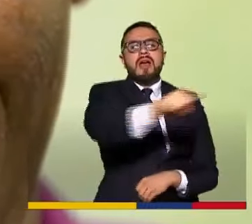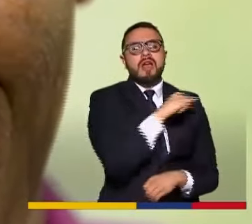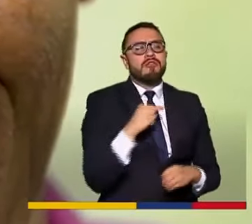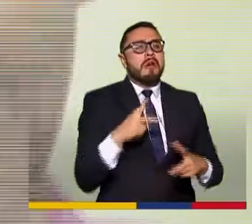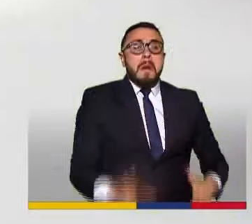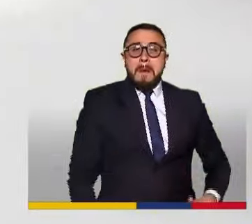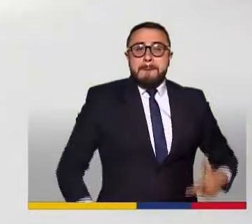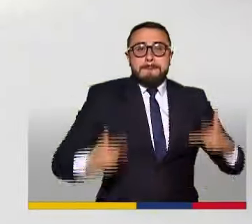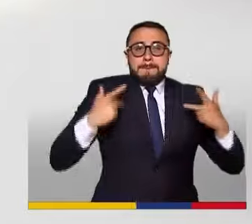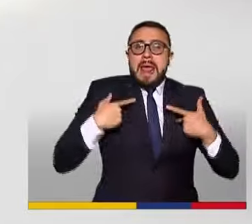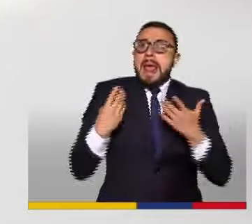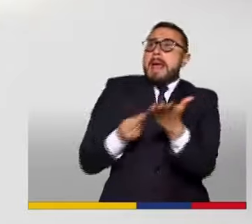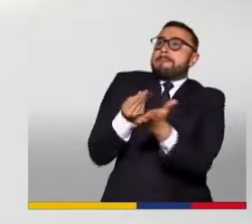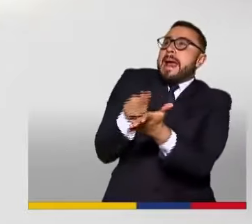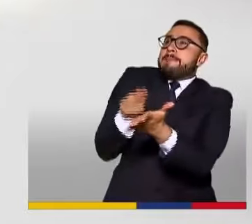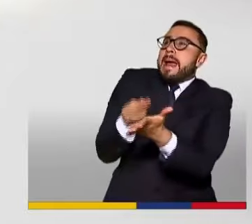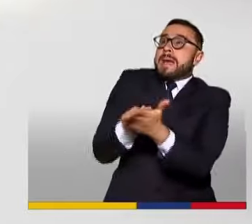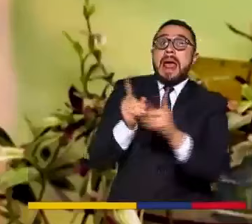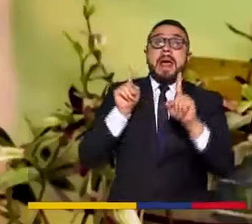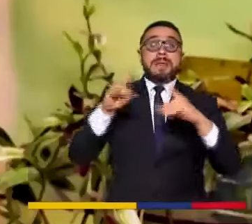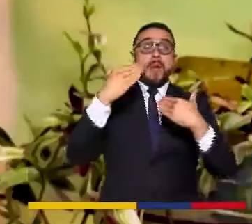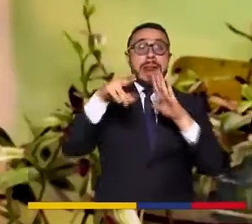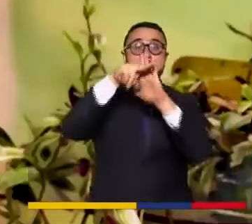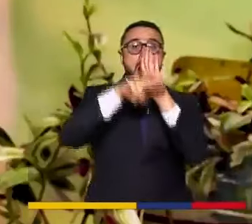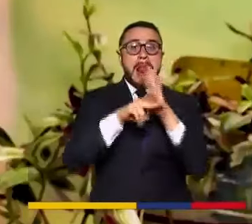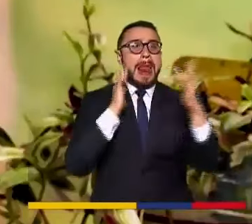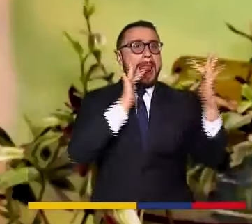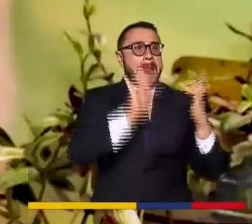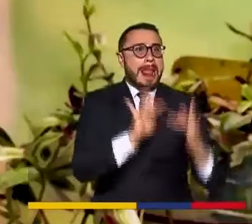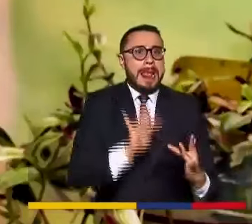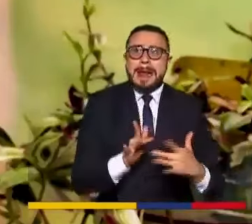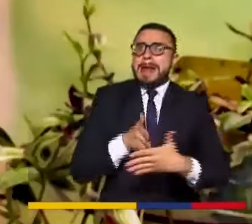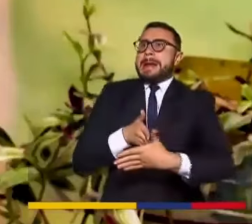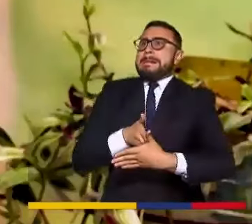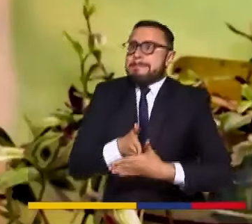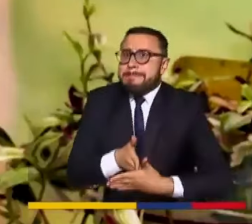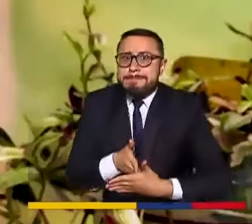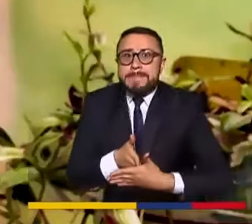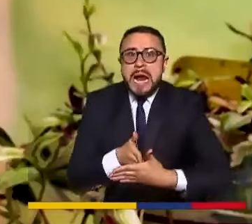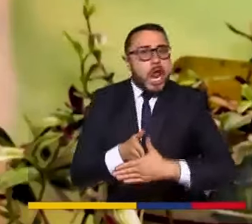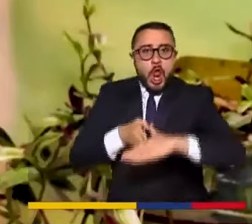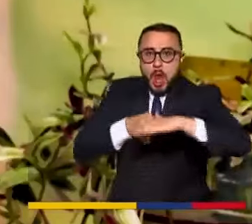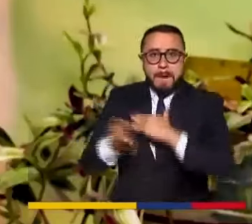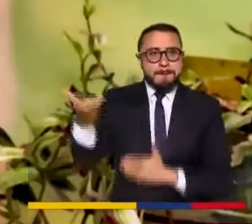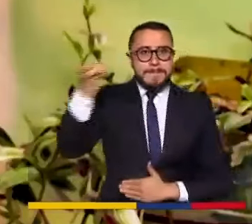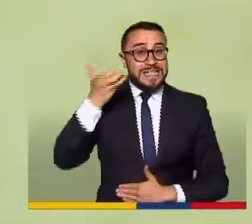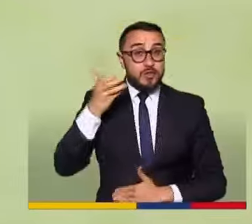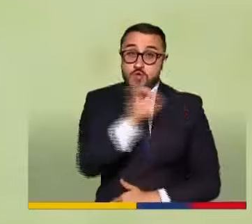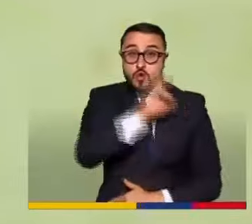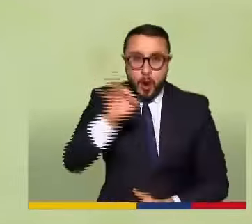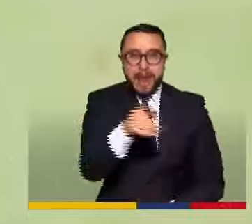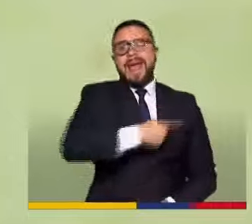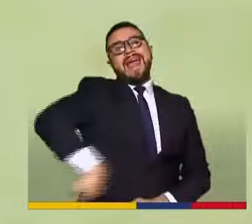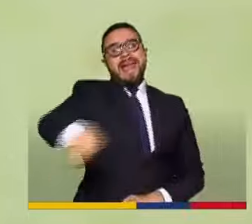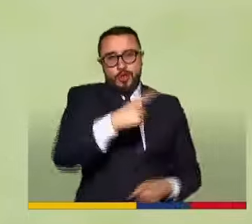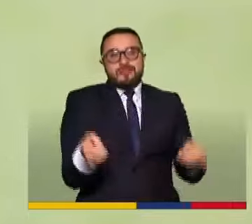parte de su vida pero no cumplían los requisitos mínimos y por las barreras del actual sistema no accedían nunca a una